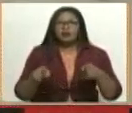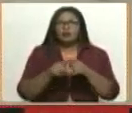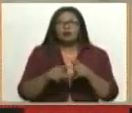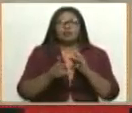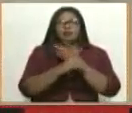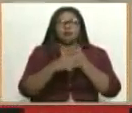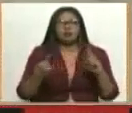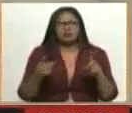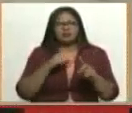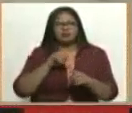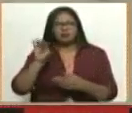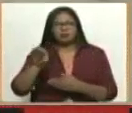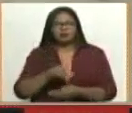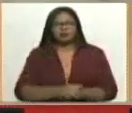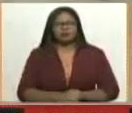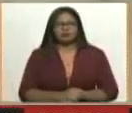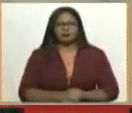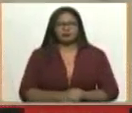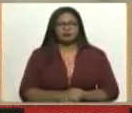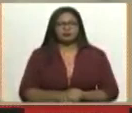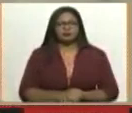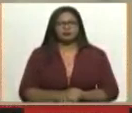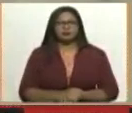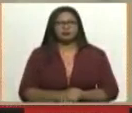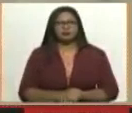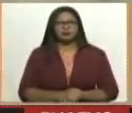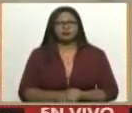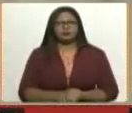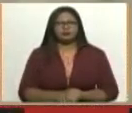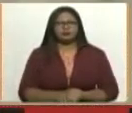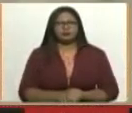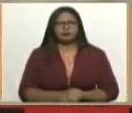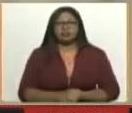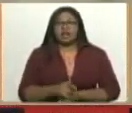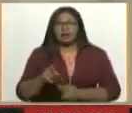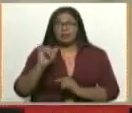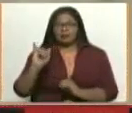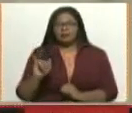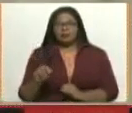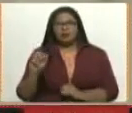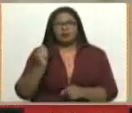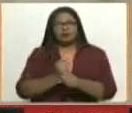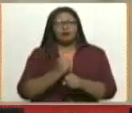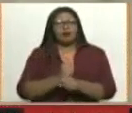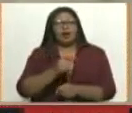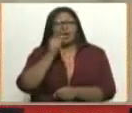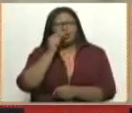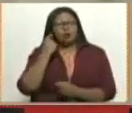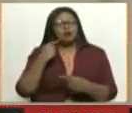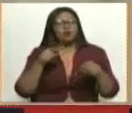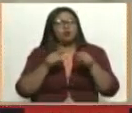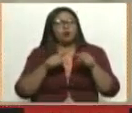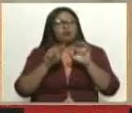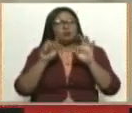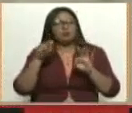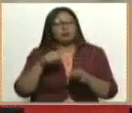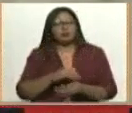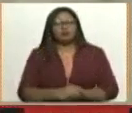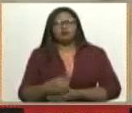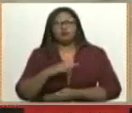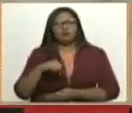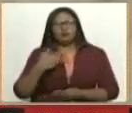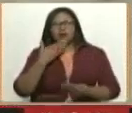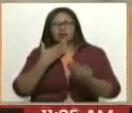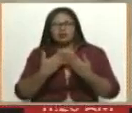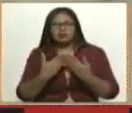democracia de nuestro país. A ellos, a los trabajadores y las trabajadoras, nuestro